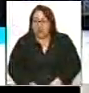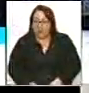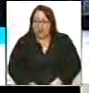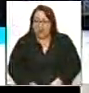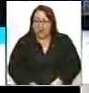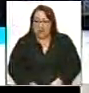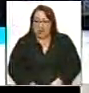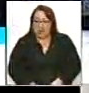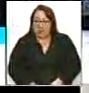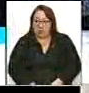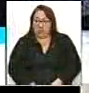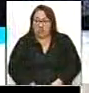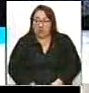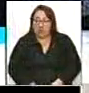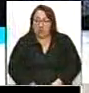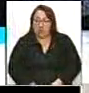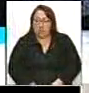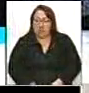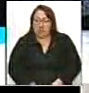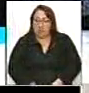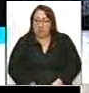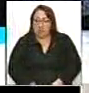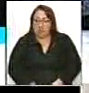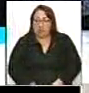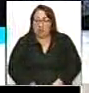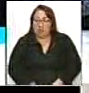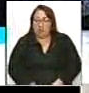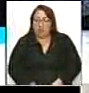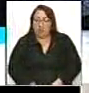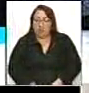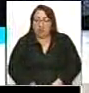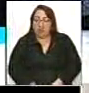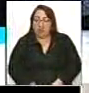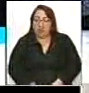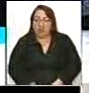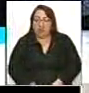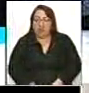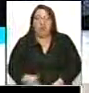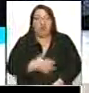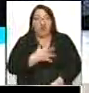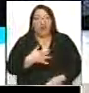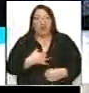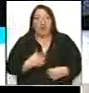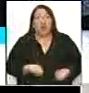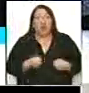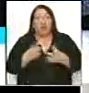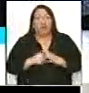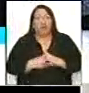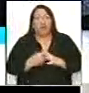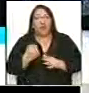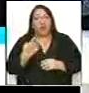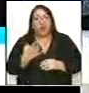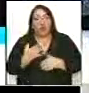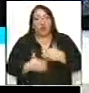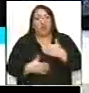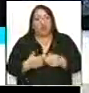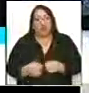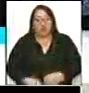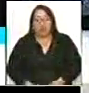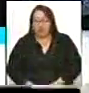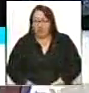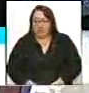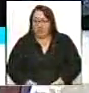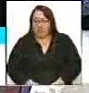4 de 26, y nos sentimos felices porque hemos avanzado a 4. Entonces, yo creo que hay que pensar en términos